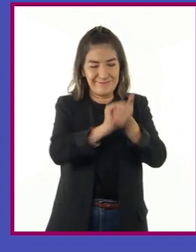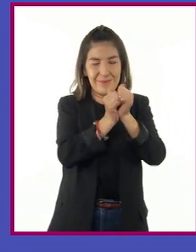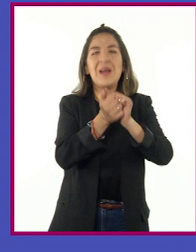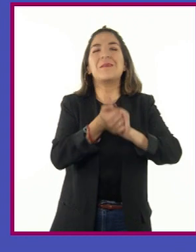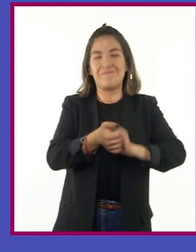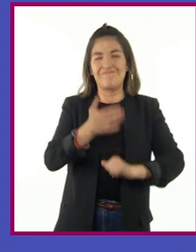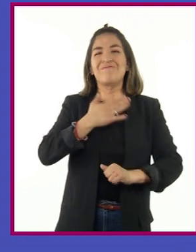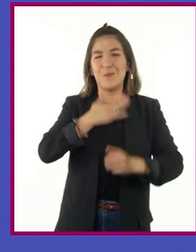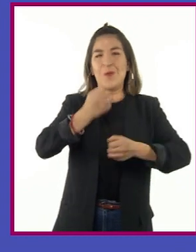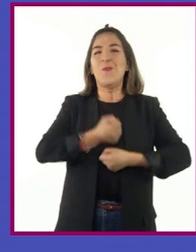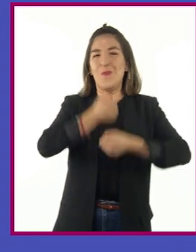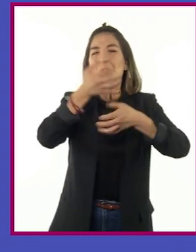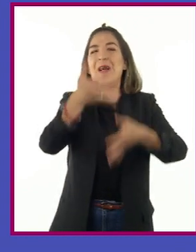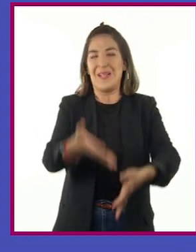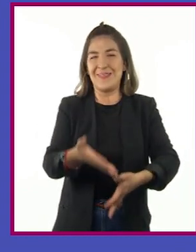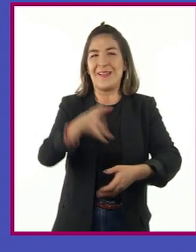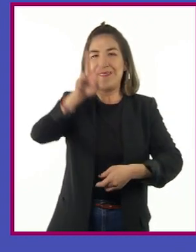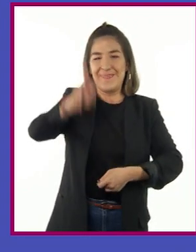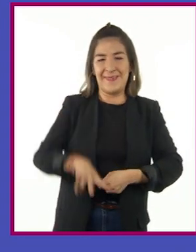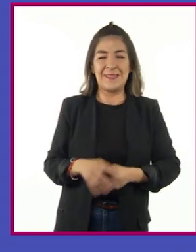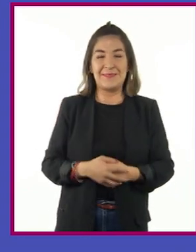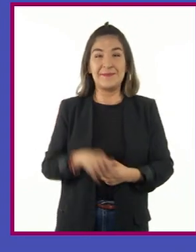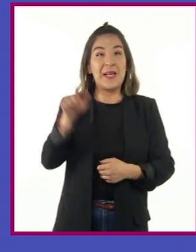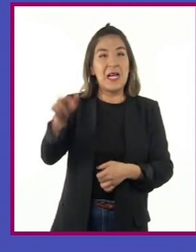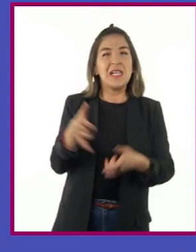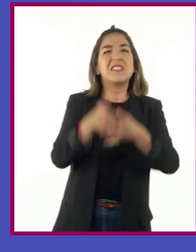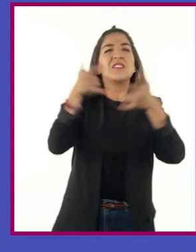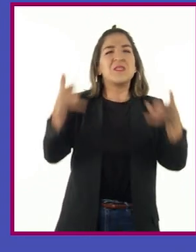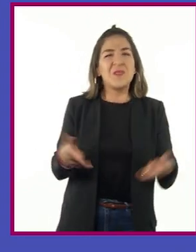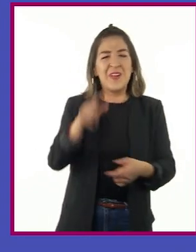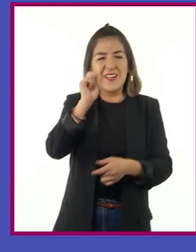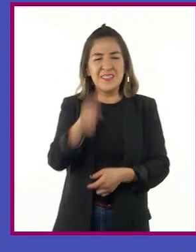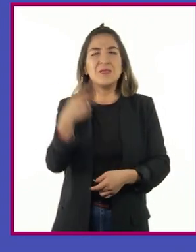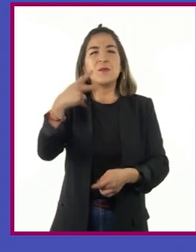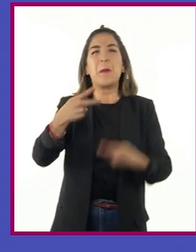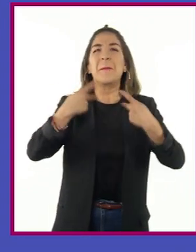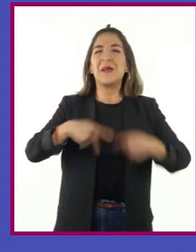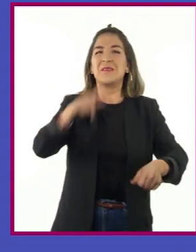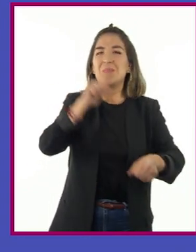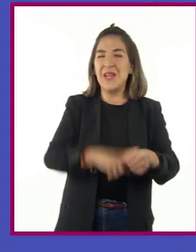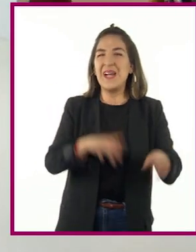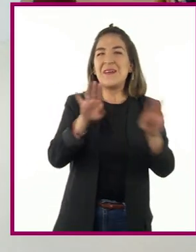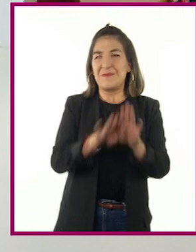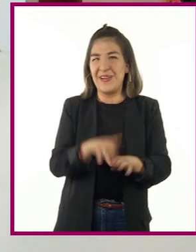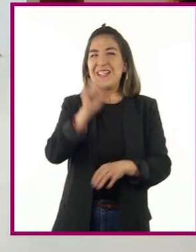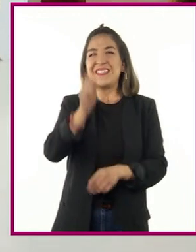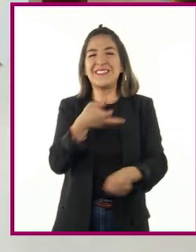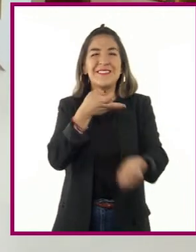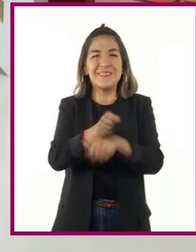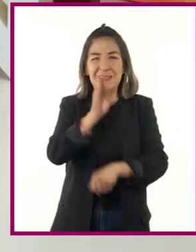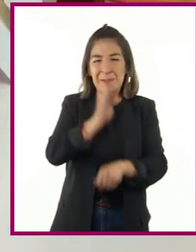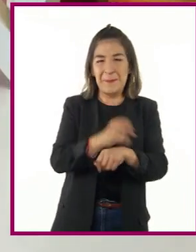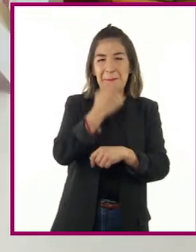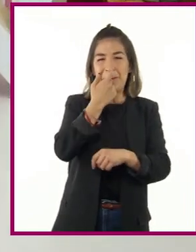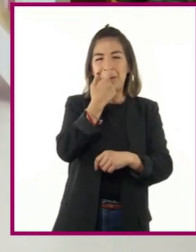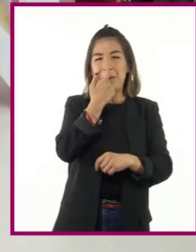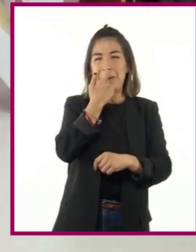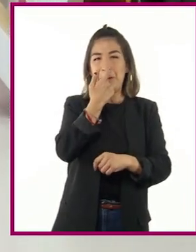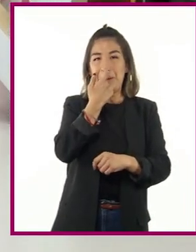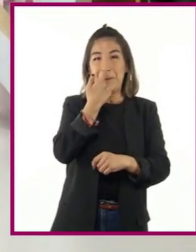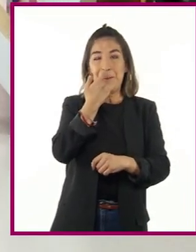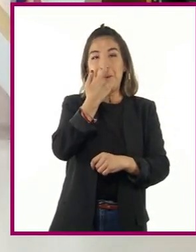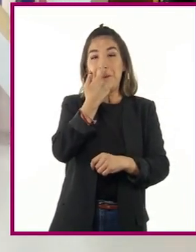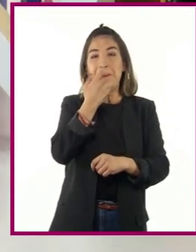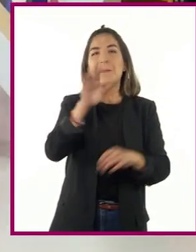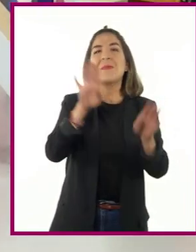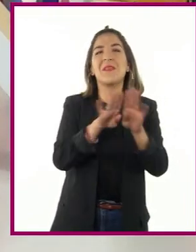verdad. La autobiografía me hizo sonreír en algunas partes, profesor, como cuando cuenta que no